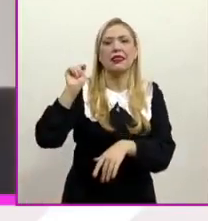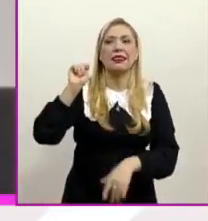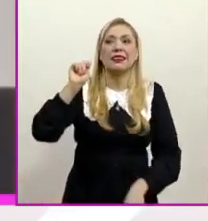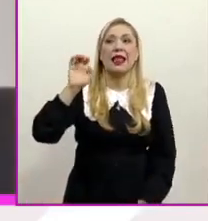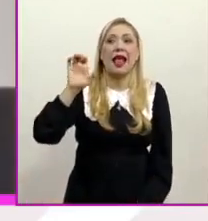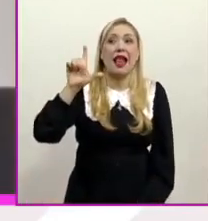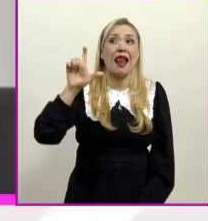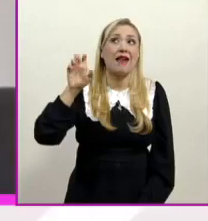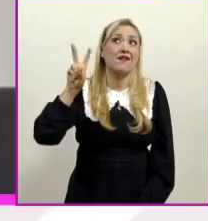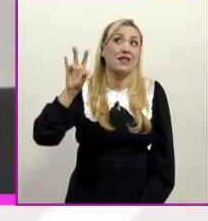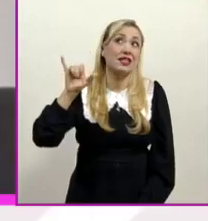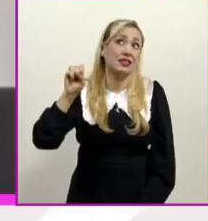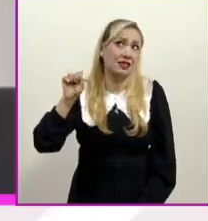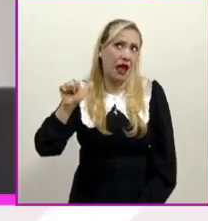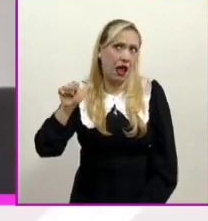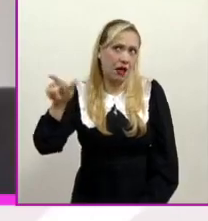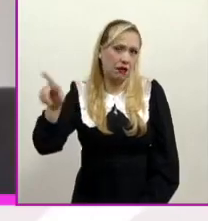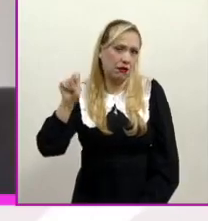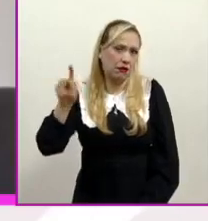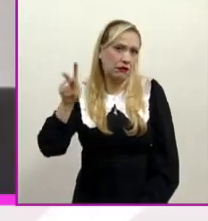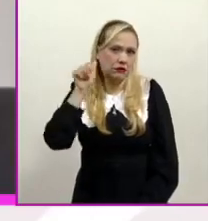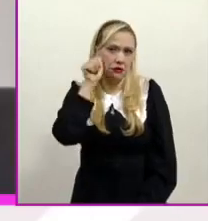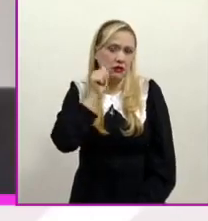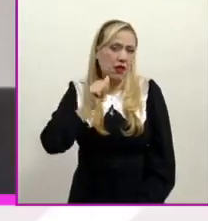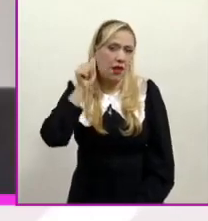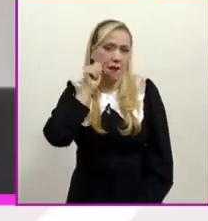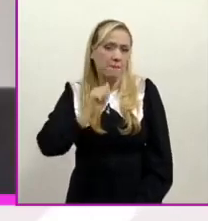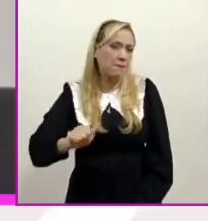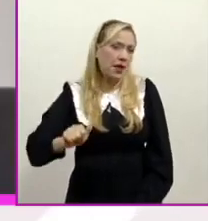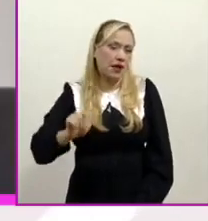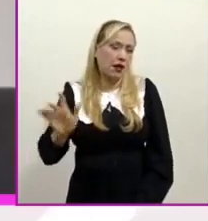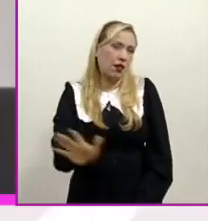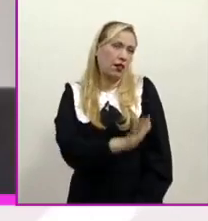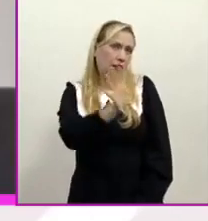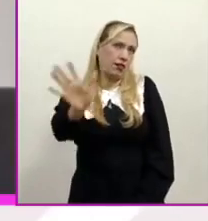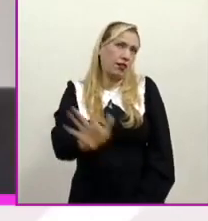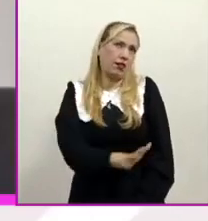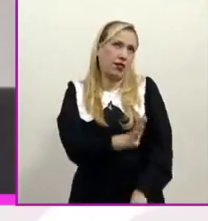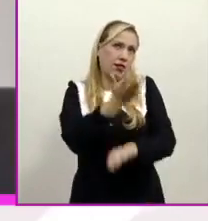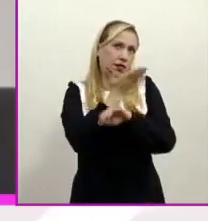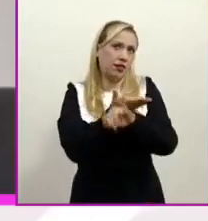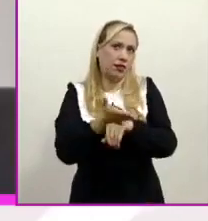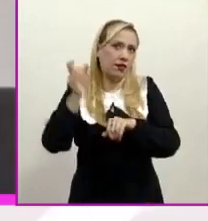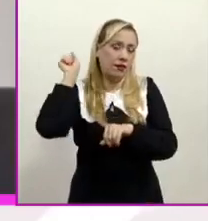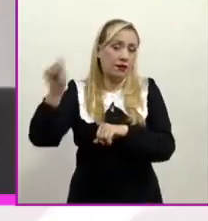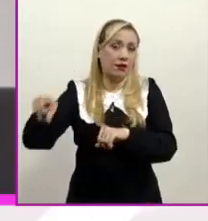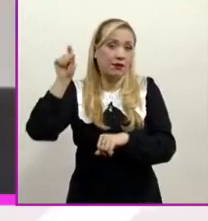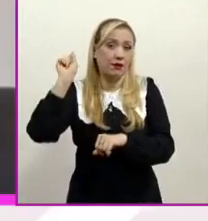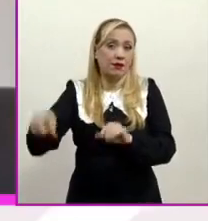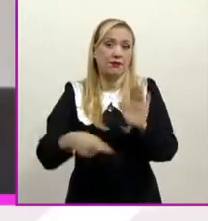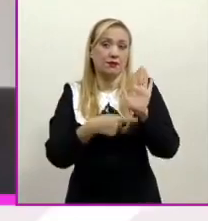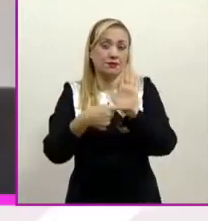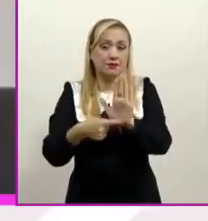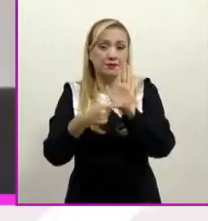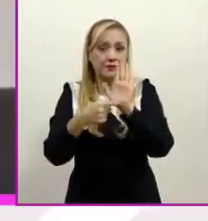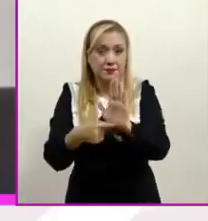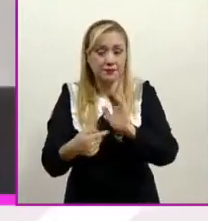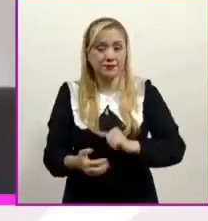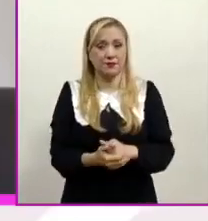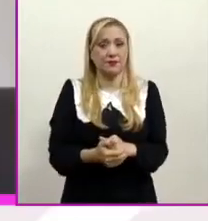sido el principal promotor del racismo normalizado de nuestro país y del